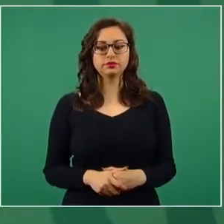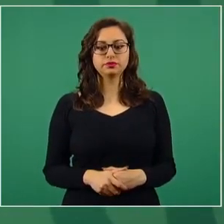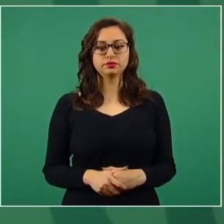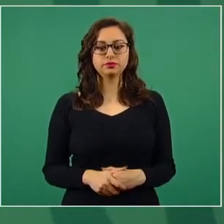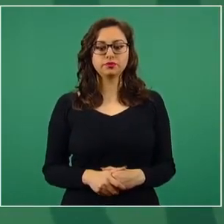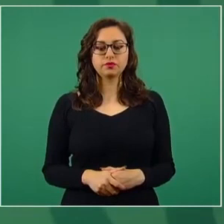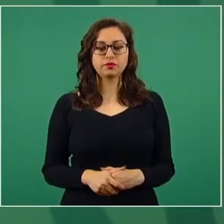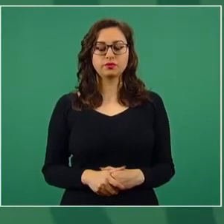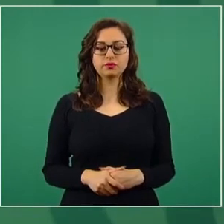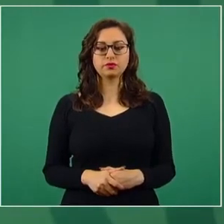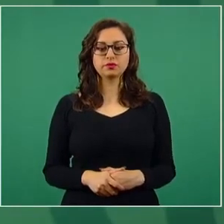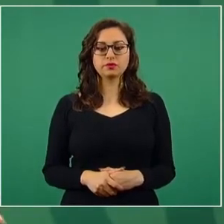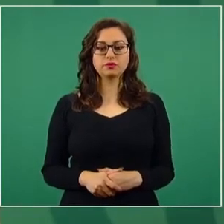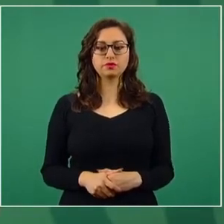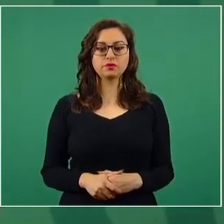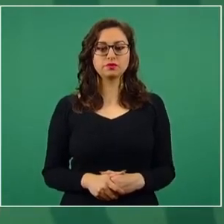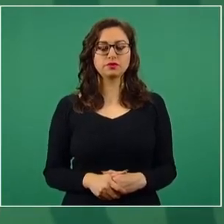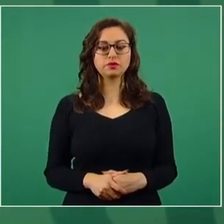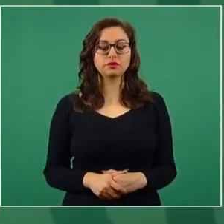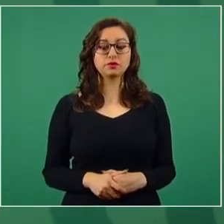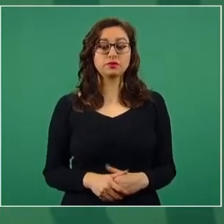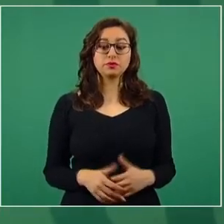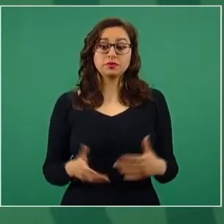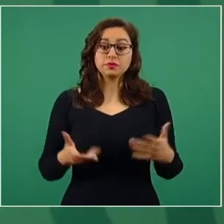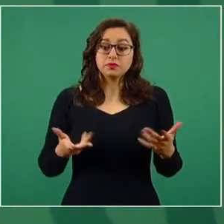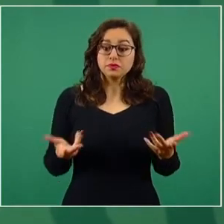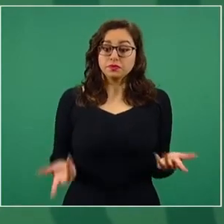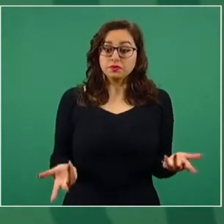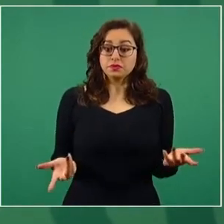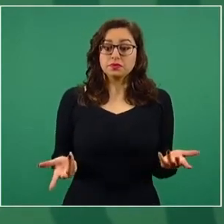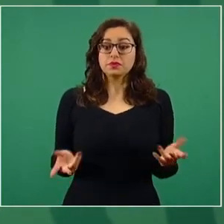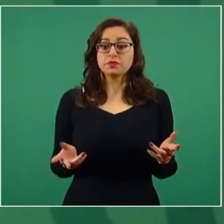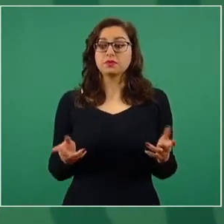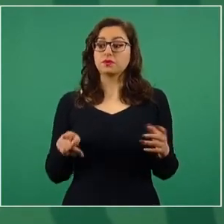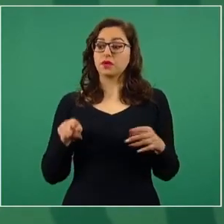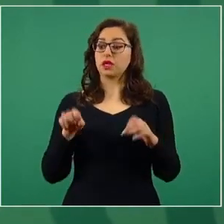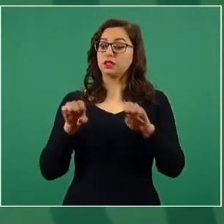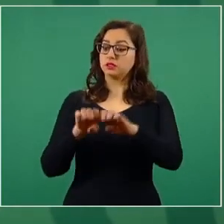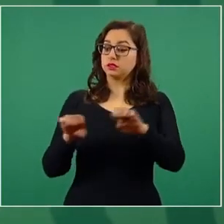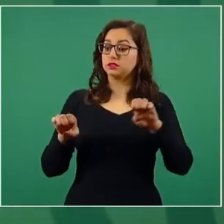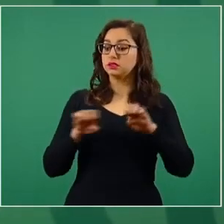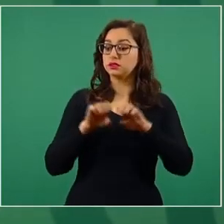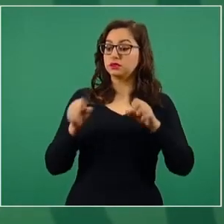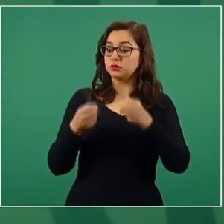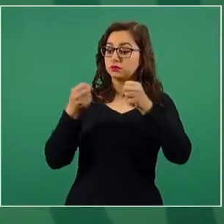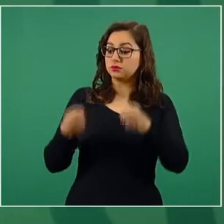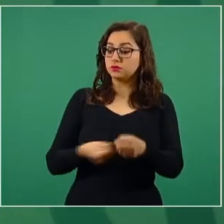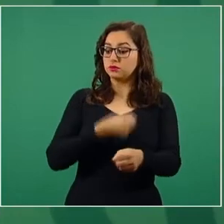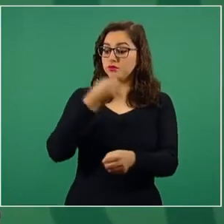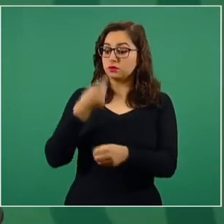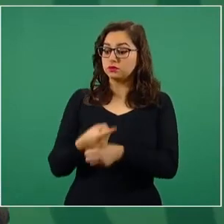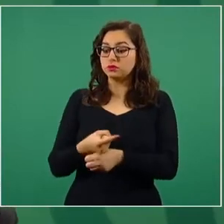en este gabinete de seguridad, pues participa la